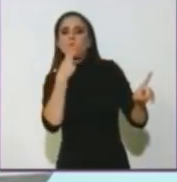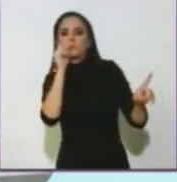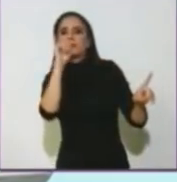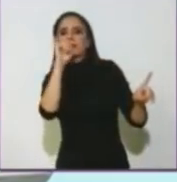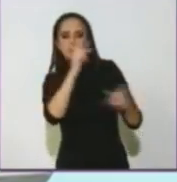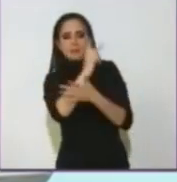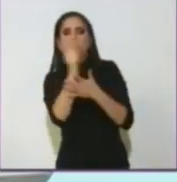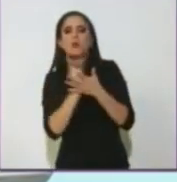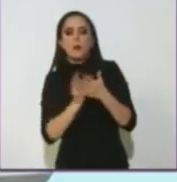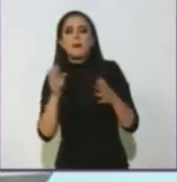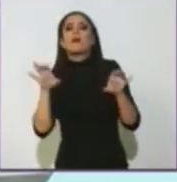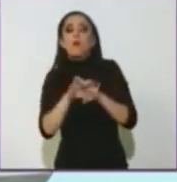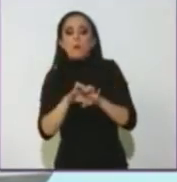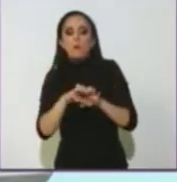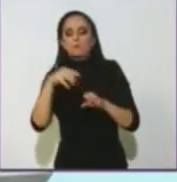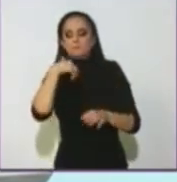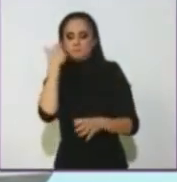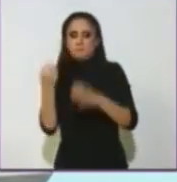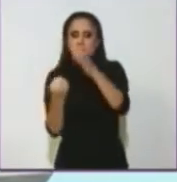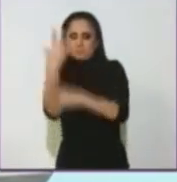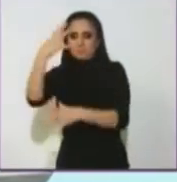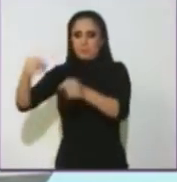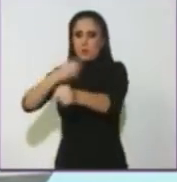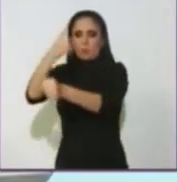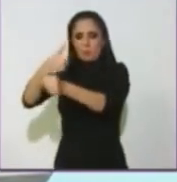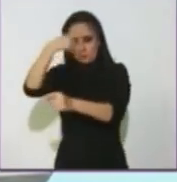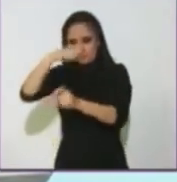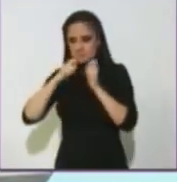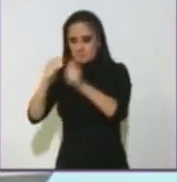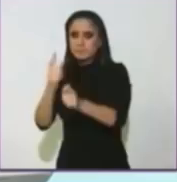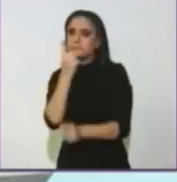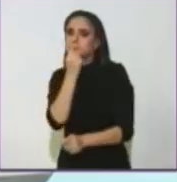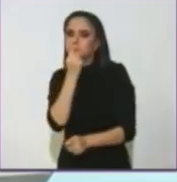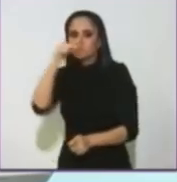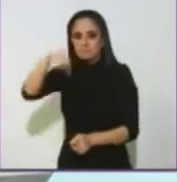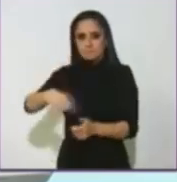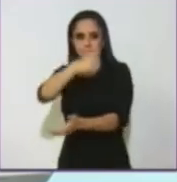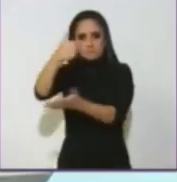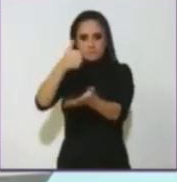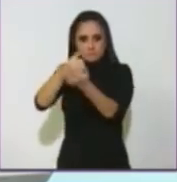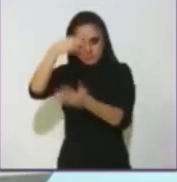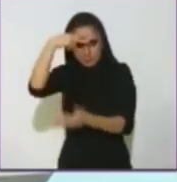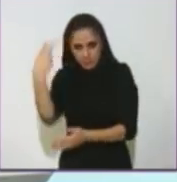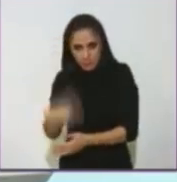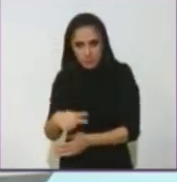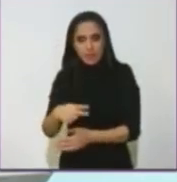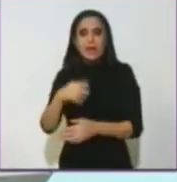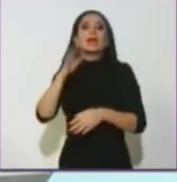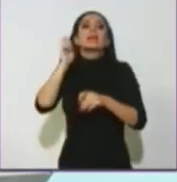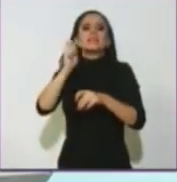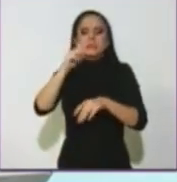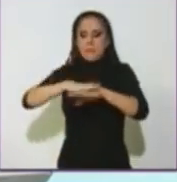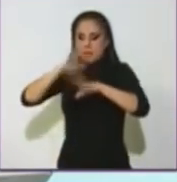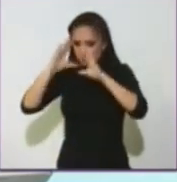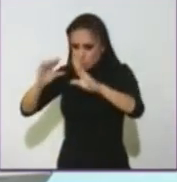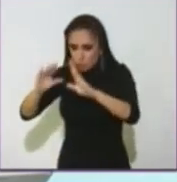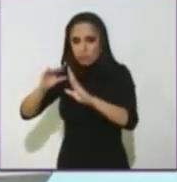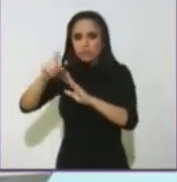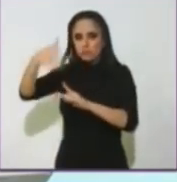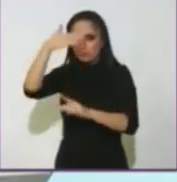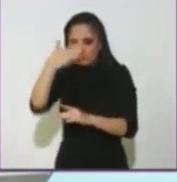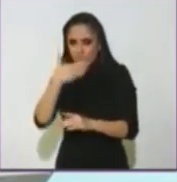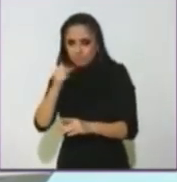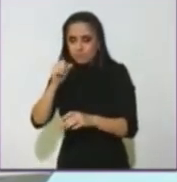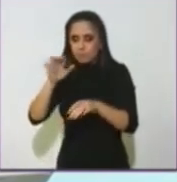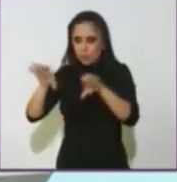dando mejores oportunidades a la policía de la ciudad de mexico es decir mejor formación la procuraduría y las